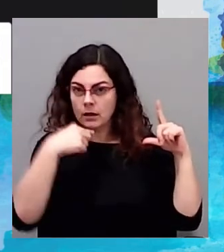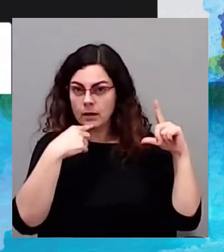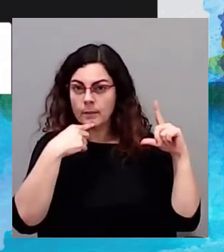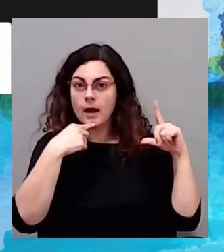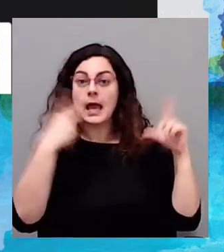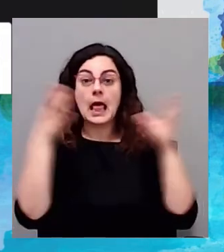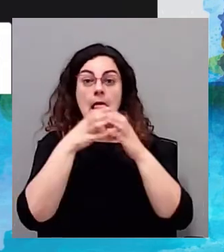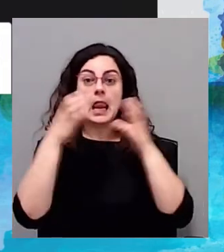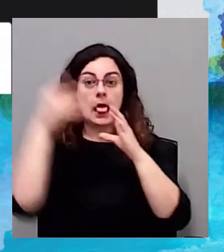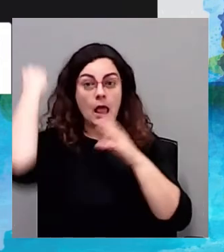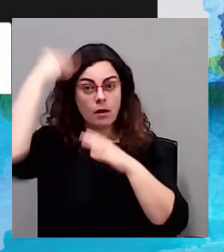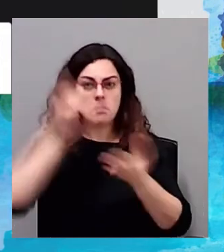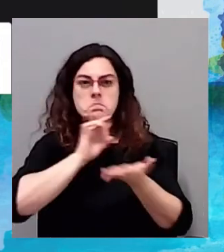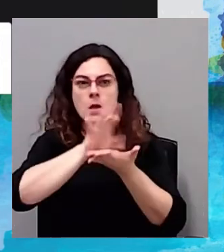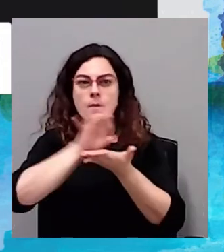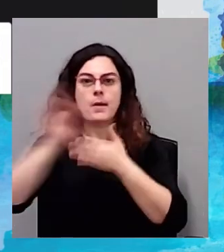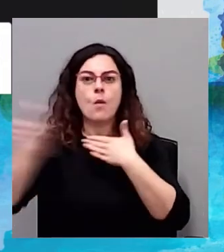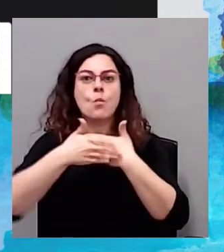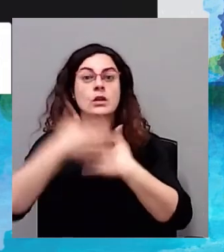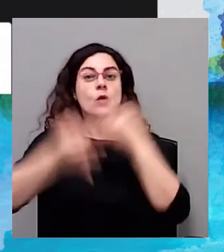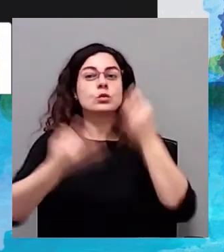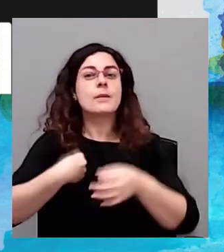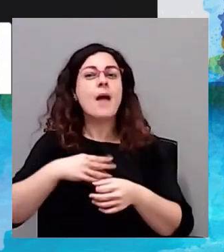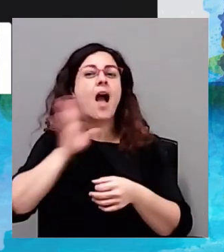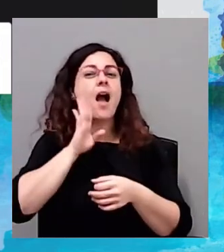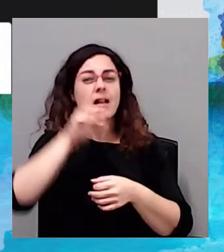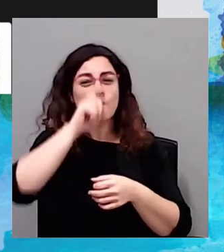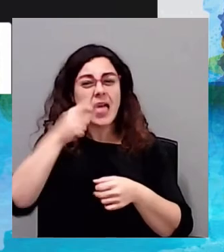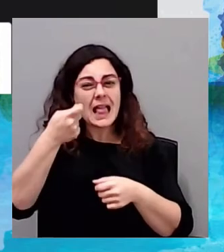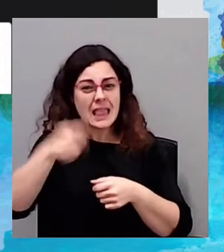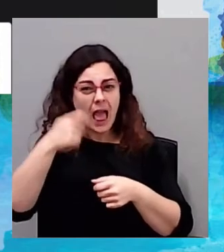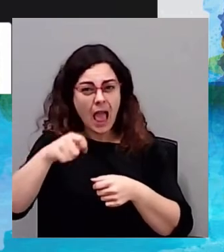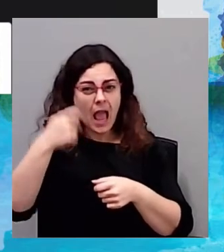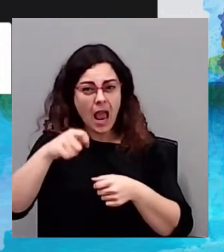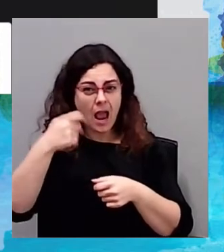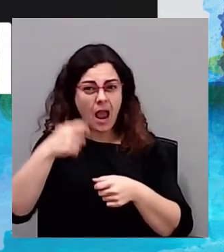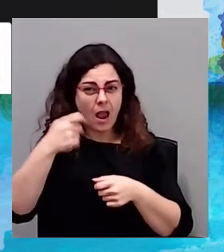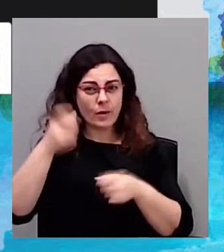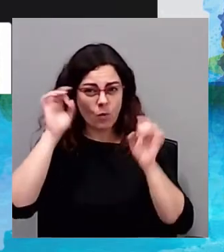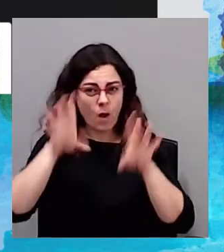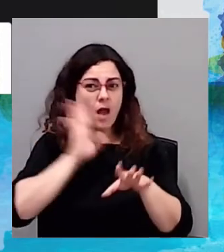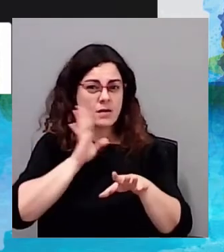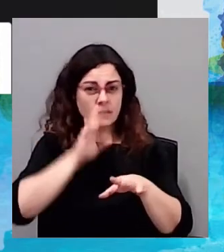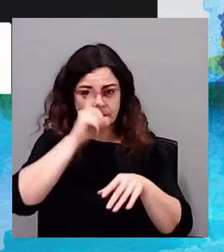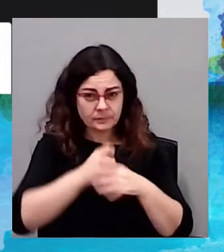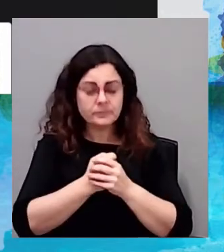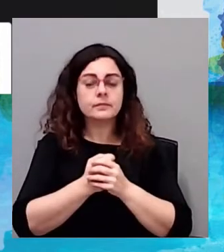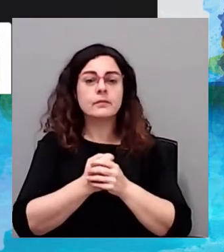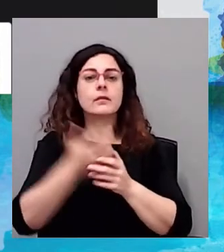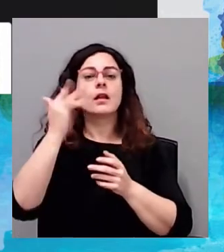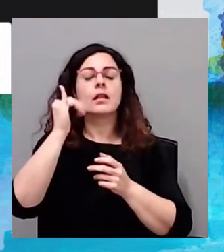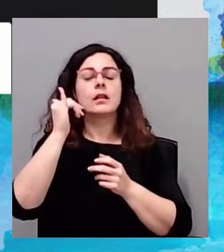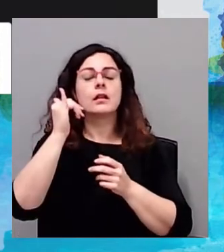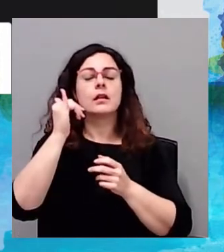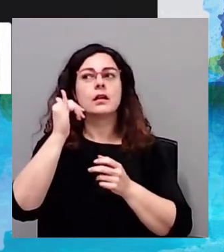por la Puerta de la Justicia, en la que antes he hablado de la llave de la llave y de la mano de Fátima. Hay